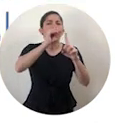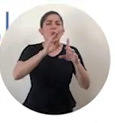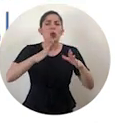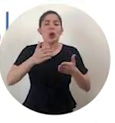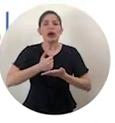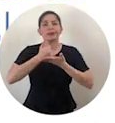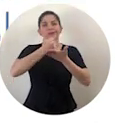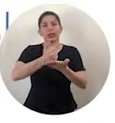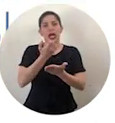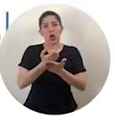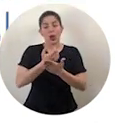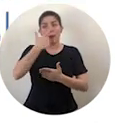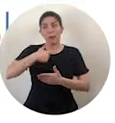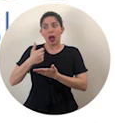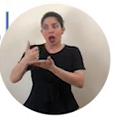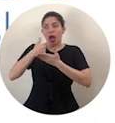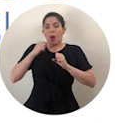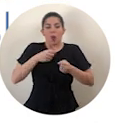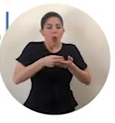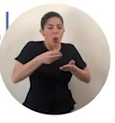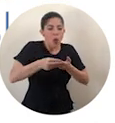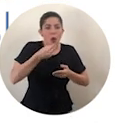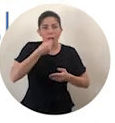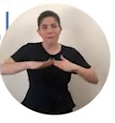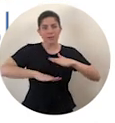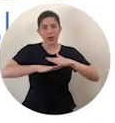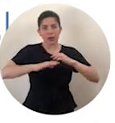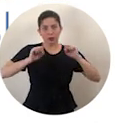alivio económico que les permita comprar alimentación básica.